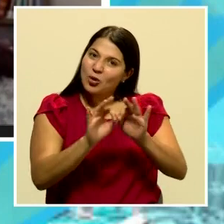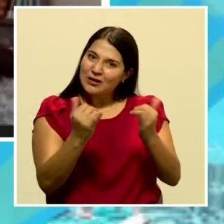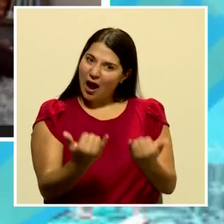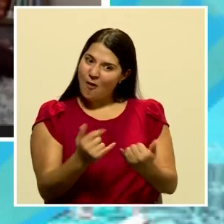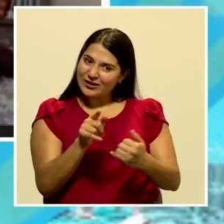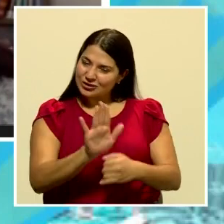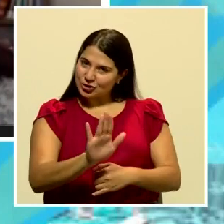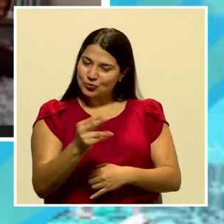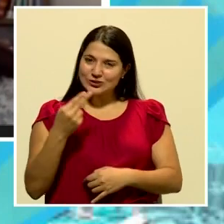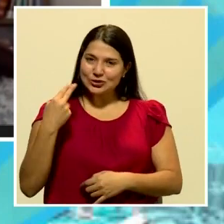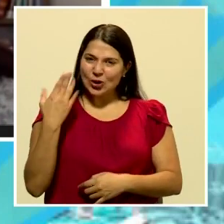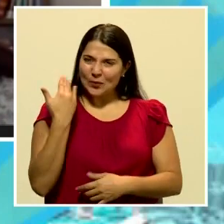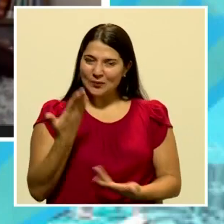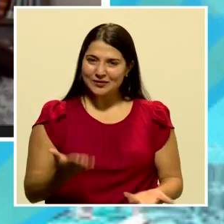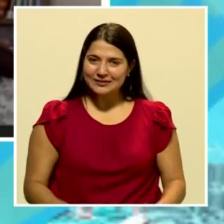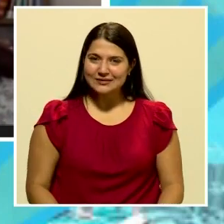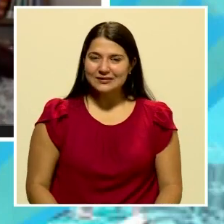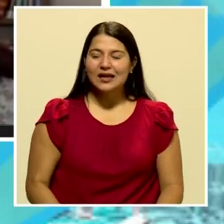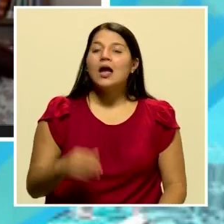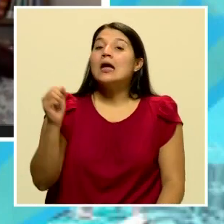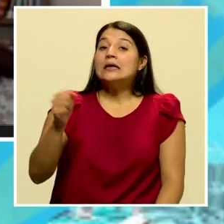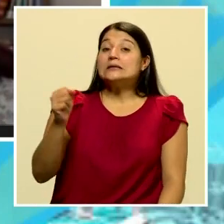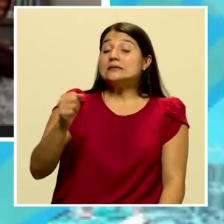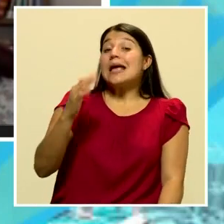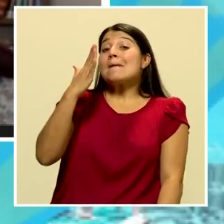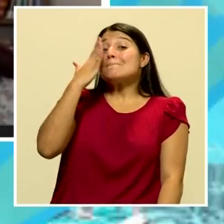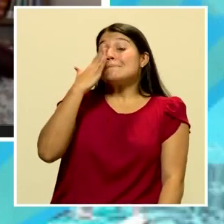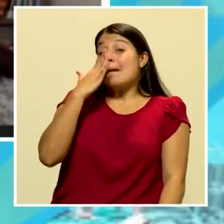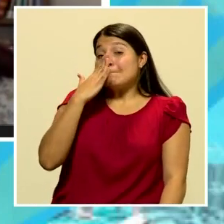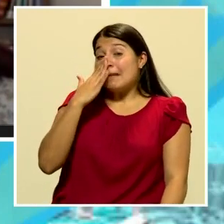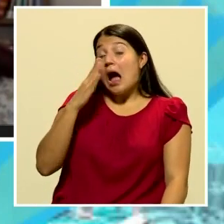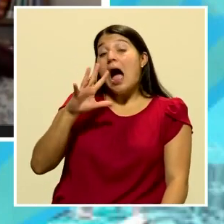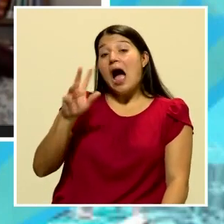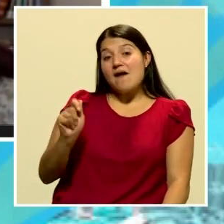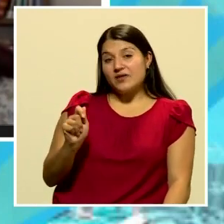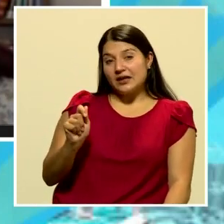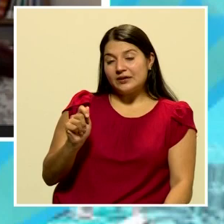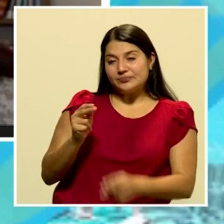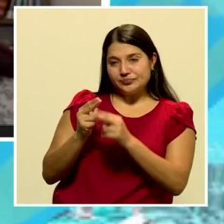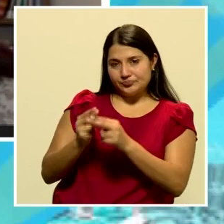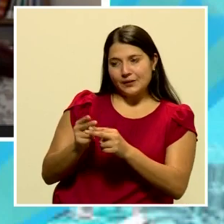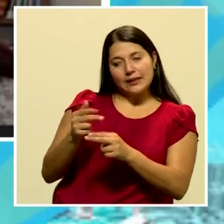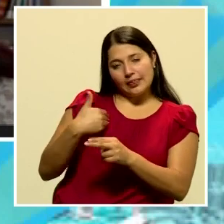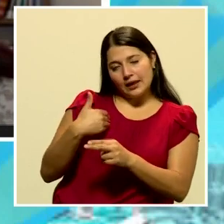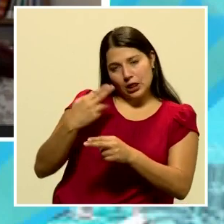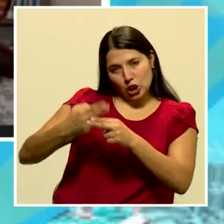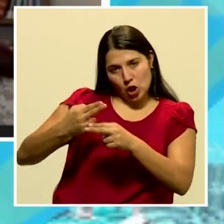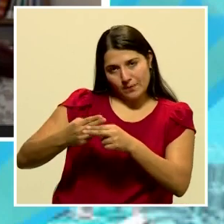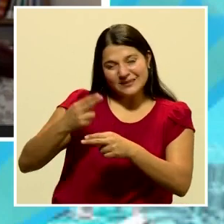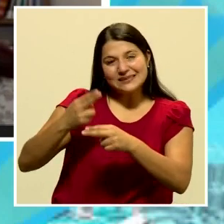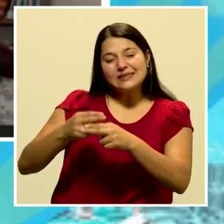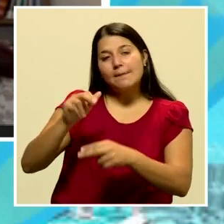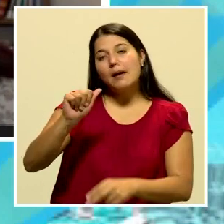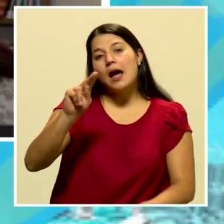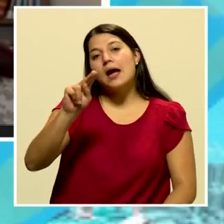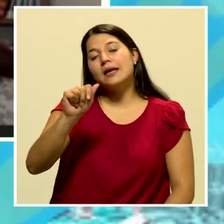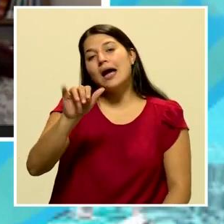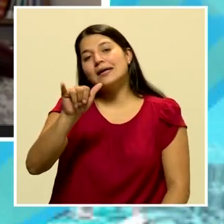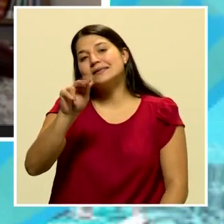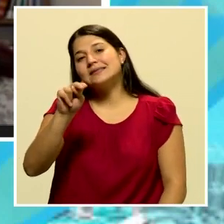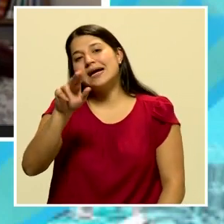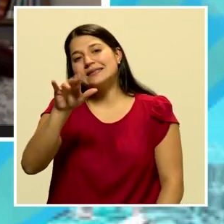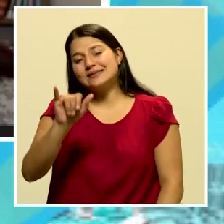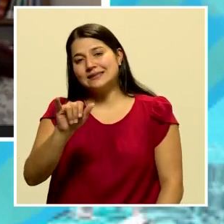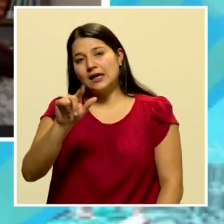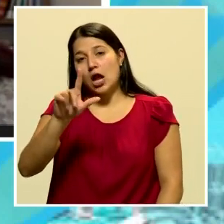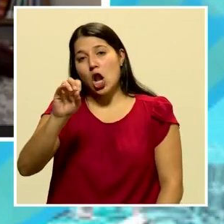historia? Sí, bueno, Mamá África tiene un nombre, se llama Ana Yancy López Martínez y